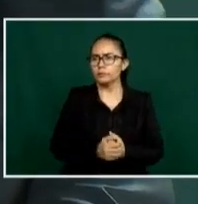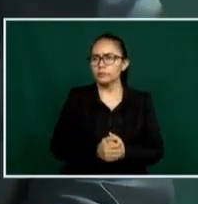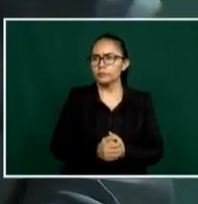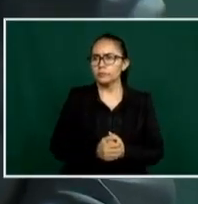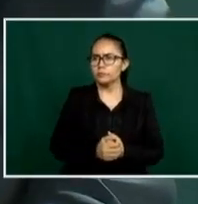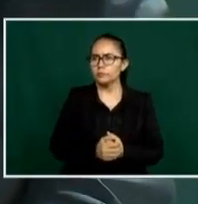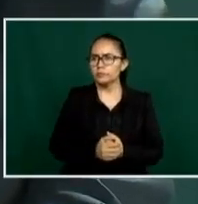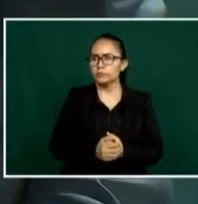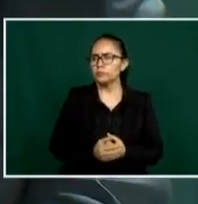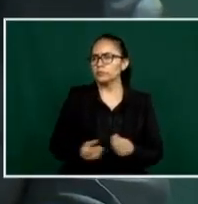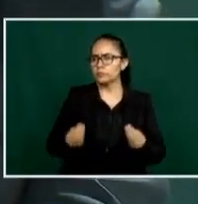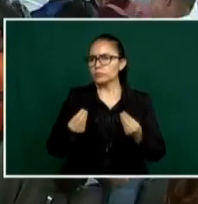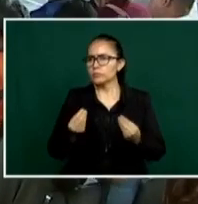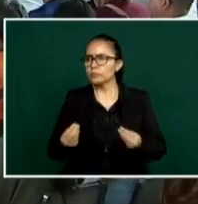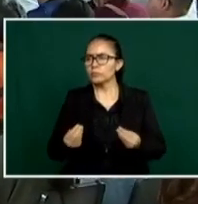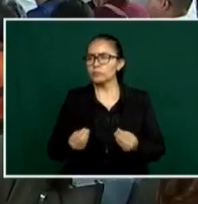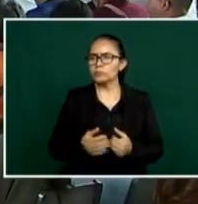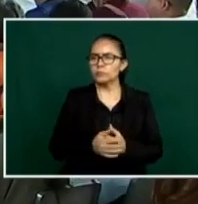el que haya denuncia,